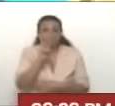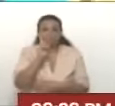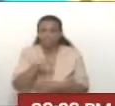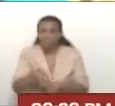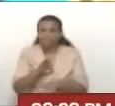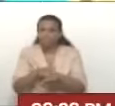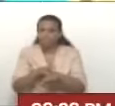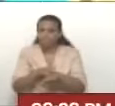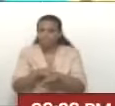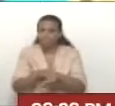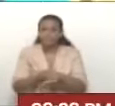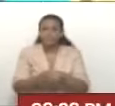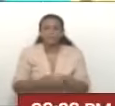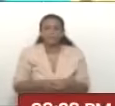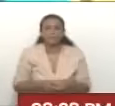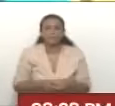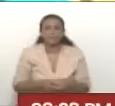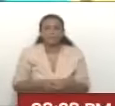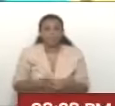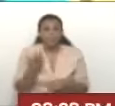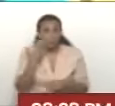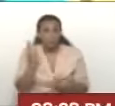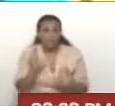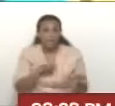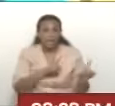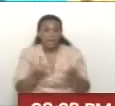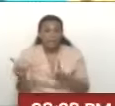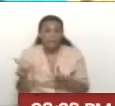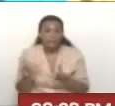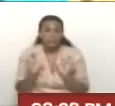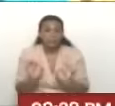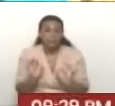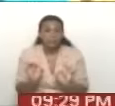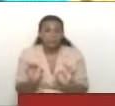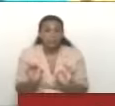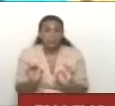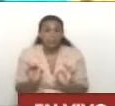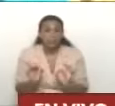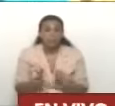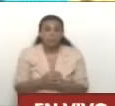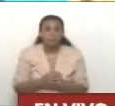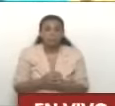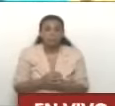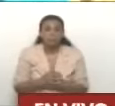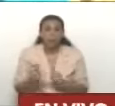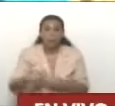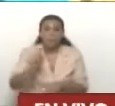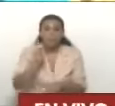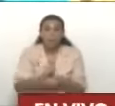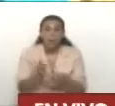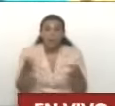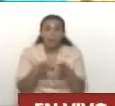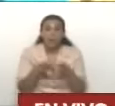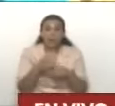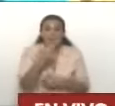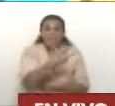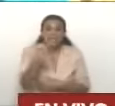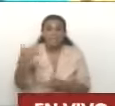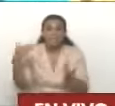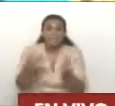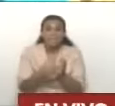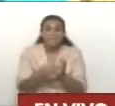igualmente deben haberse hecho efectivos los primeros